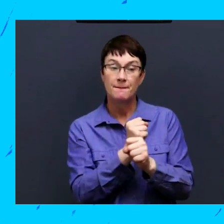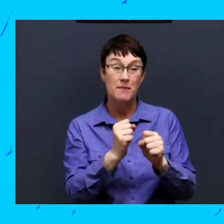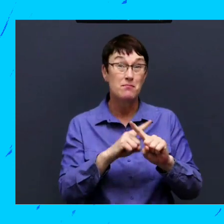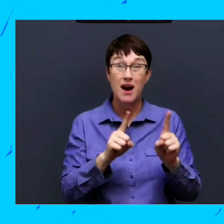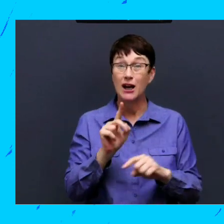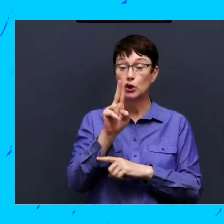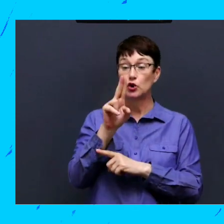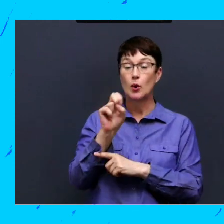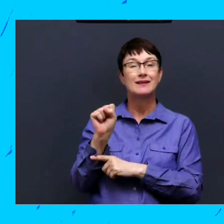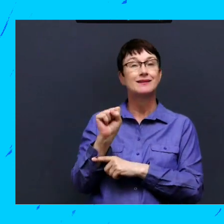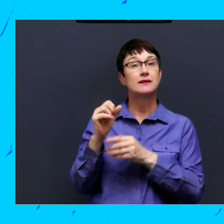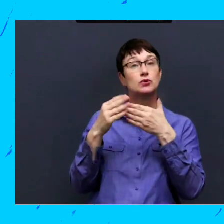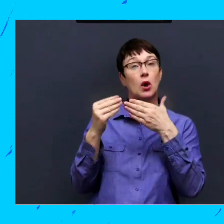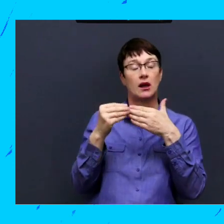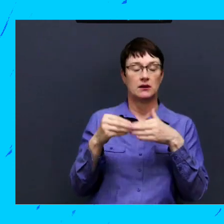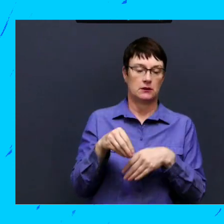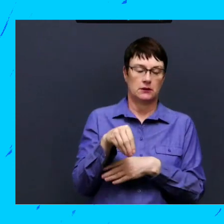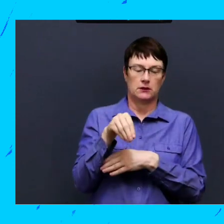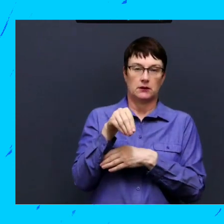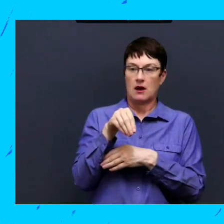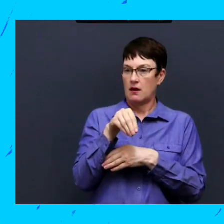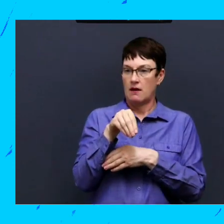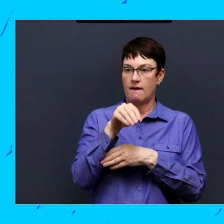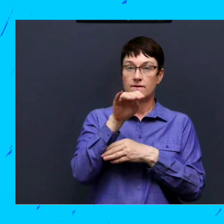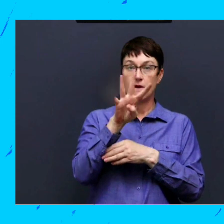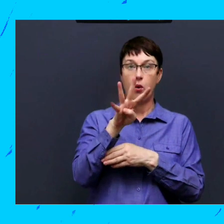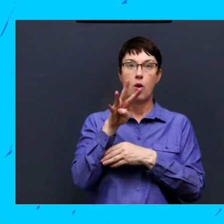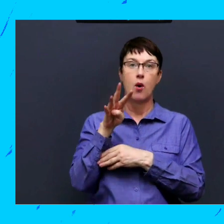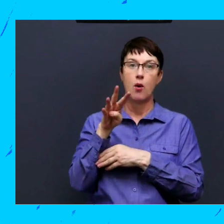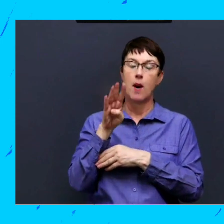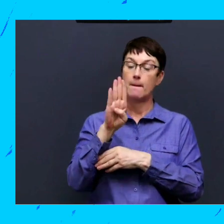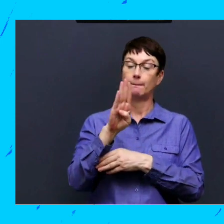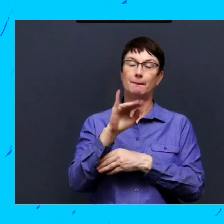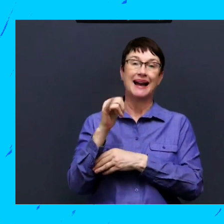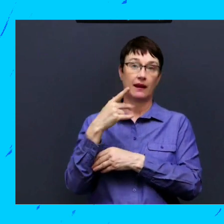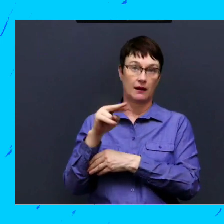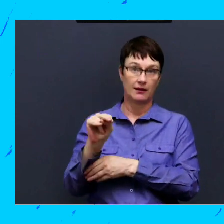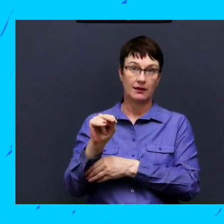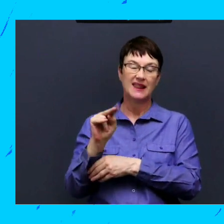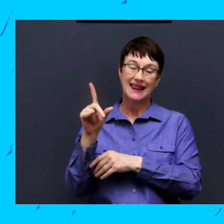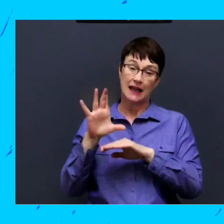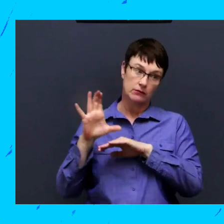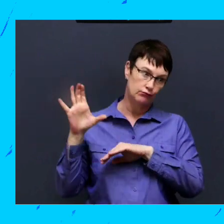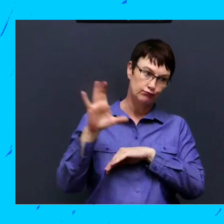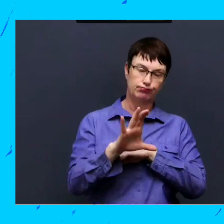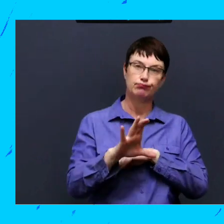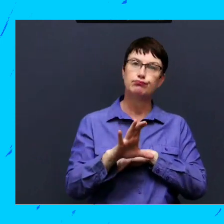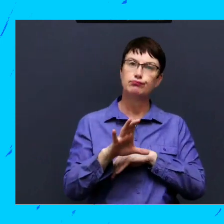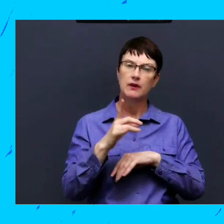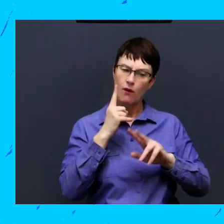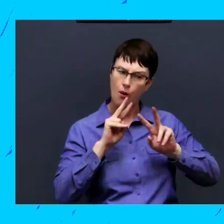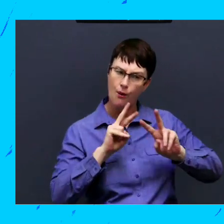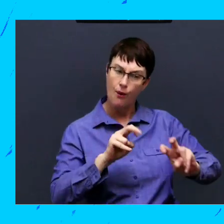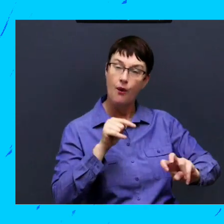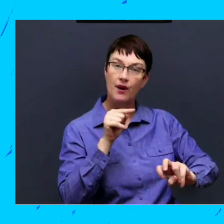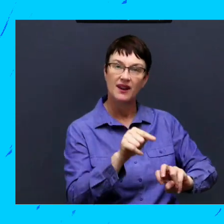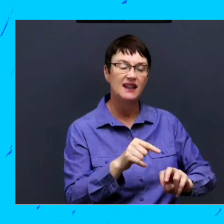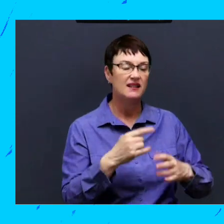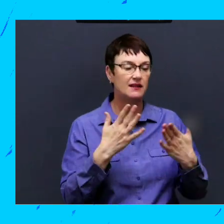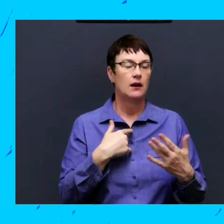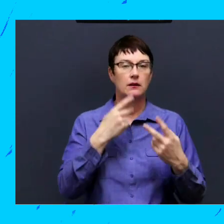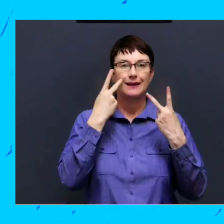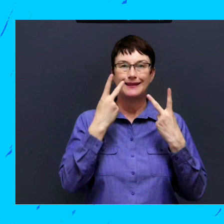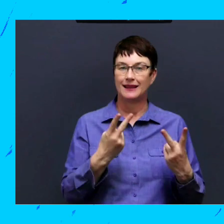economizó 400 millones, $1,000 millones de dólares durante 15 años en los Estados Unidos. Los adolescentes